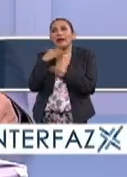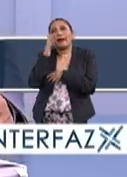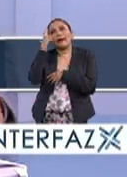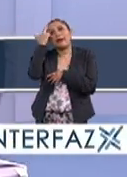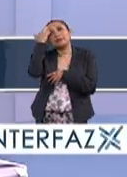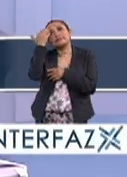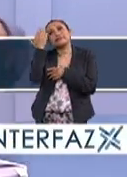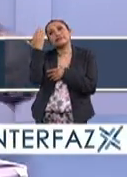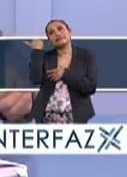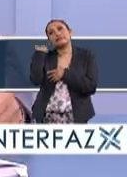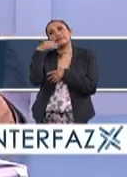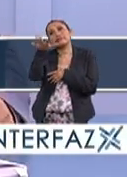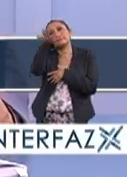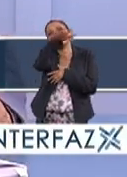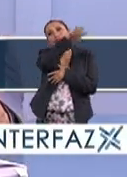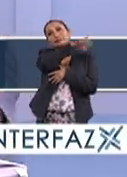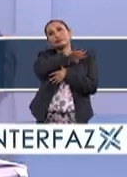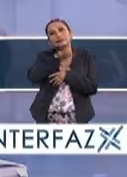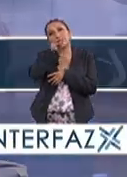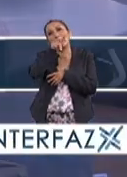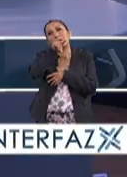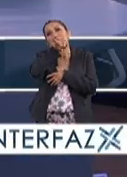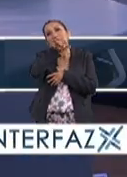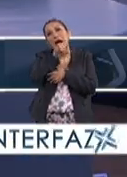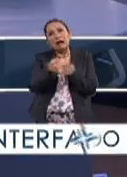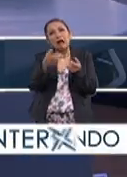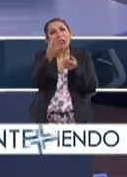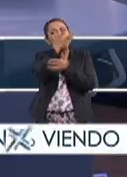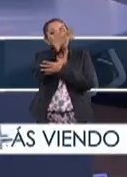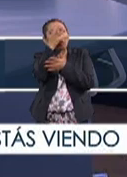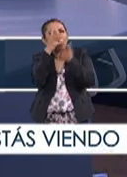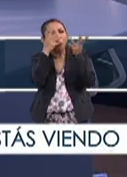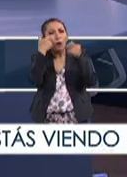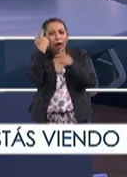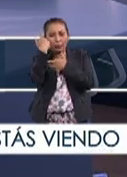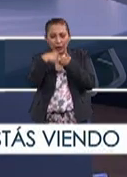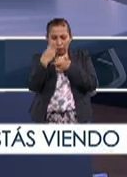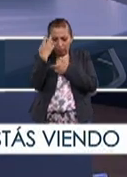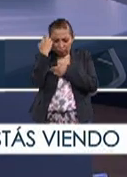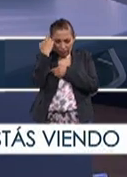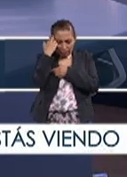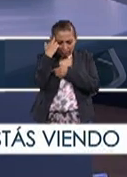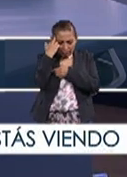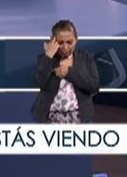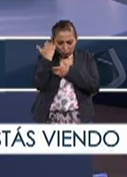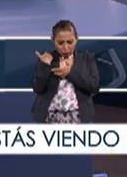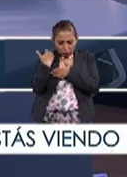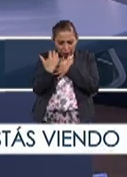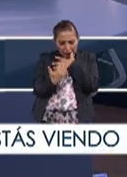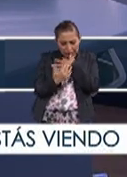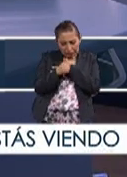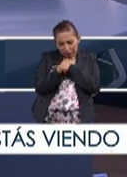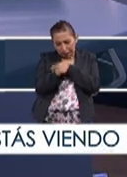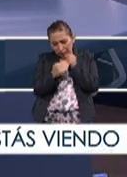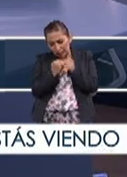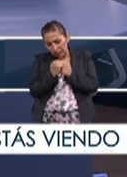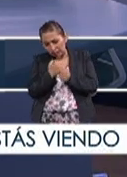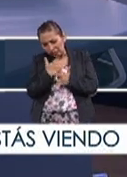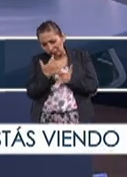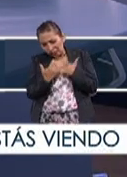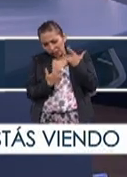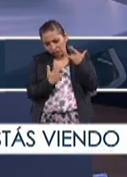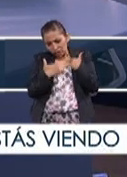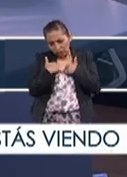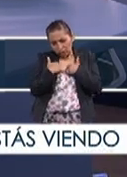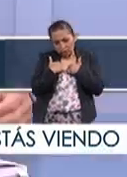nostálgica de un paisaje, ¿no? Claro. O la construcción de un paisaje interior cuando apenas tiene 15, 16 años